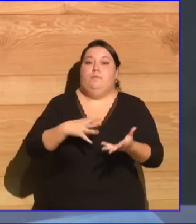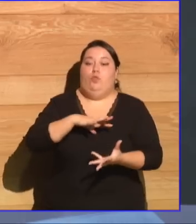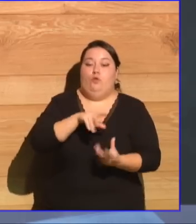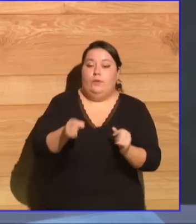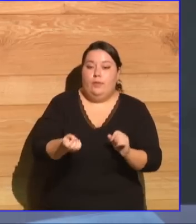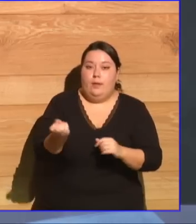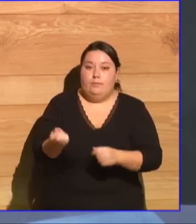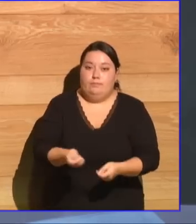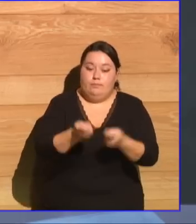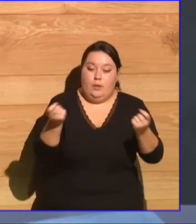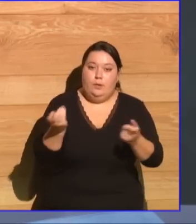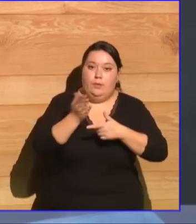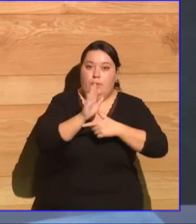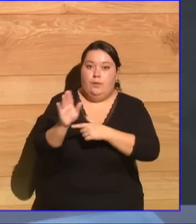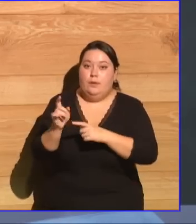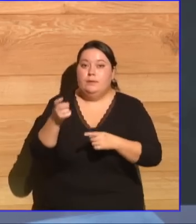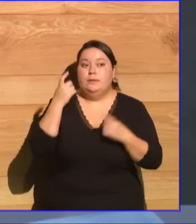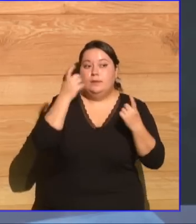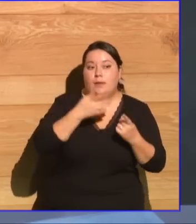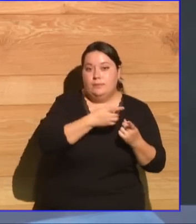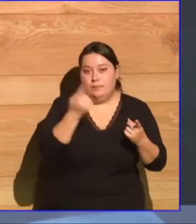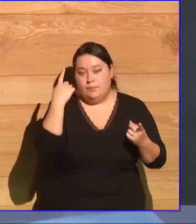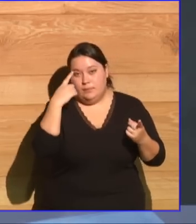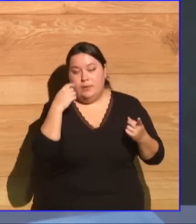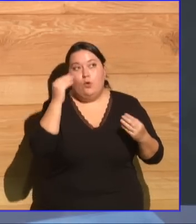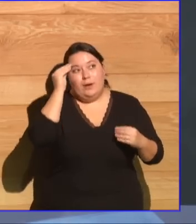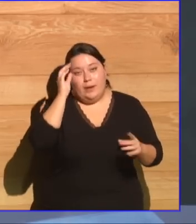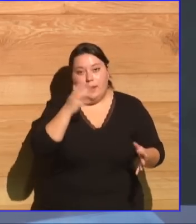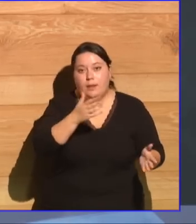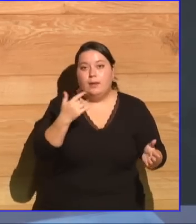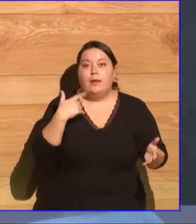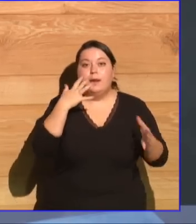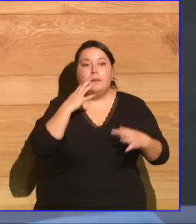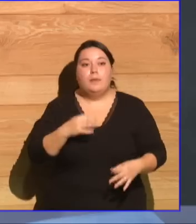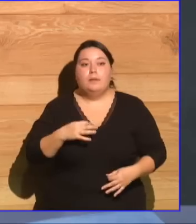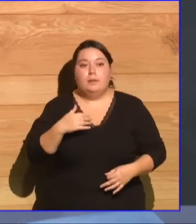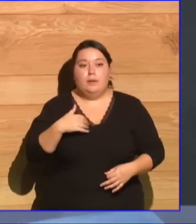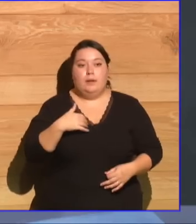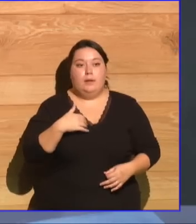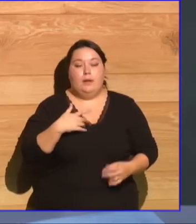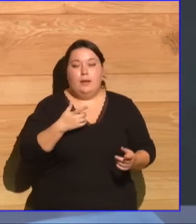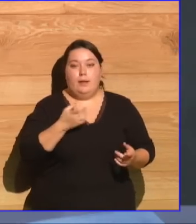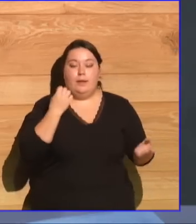comunican, no hacen saber, intentan hacer saber, intentan hacer creer que en realidad va a interpretar al hermano